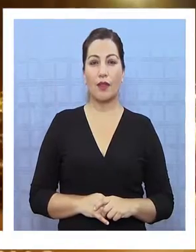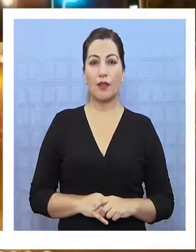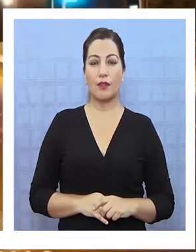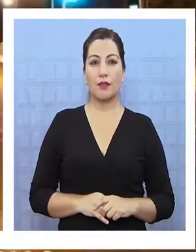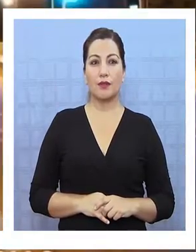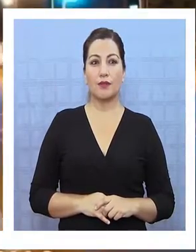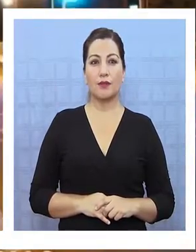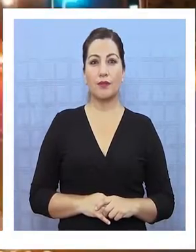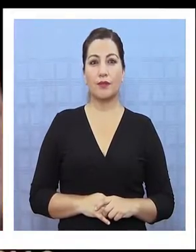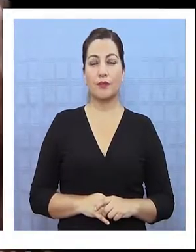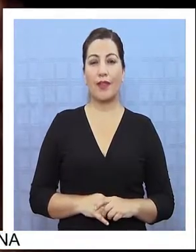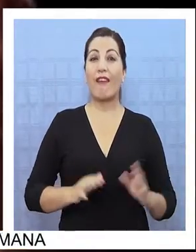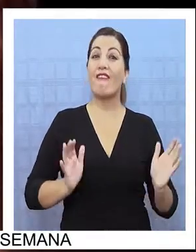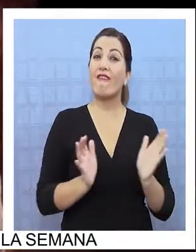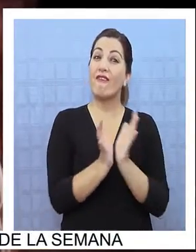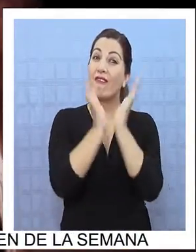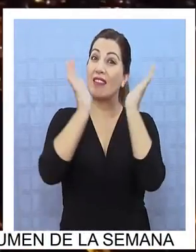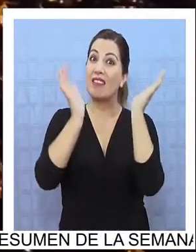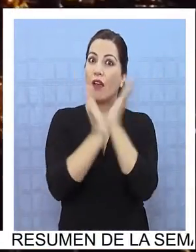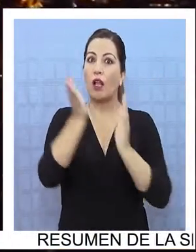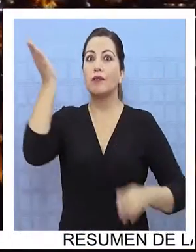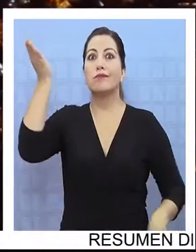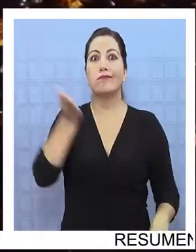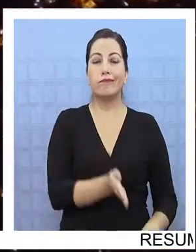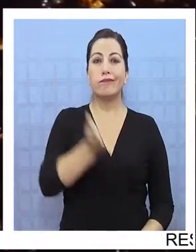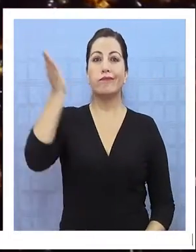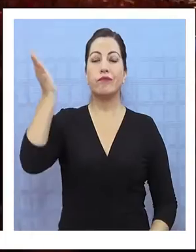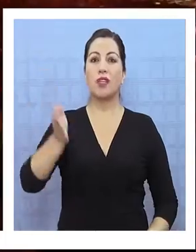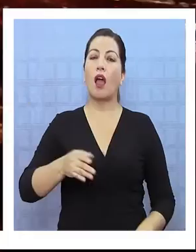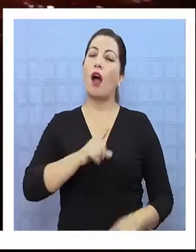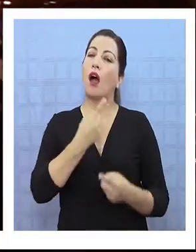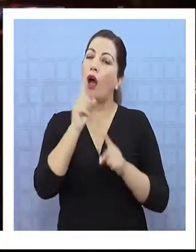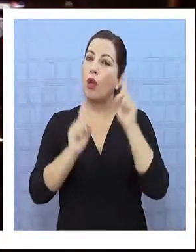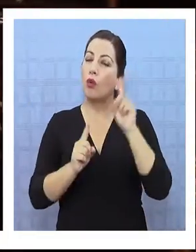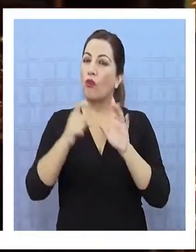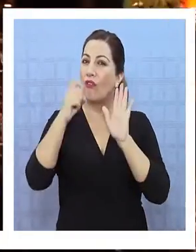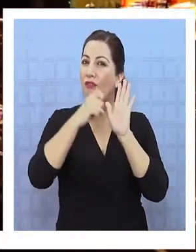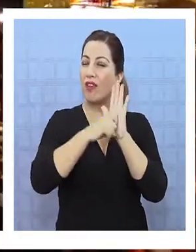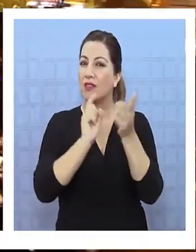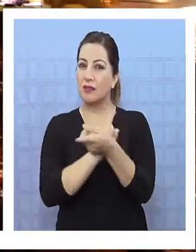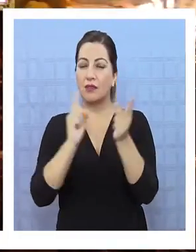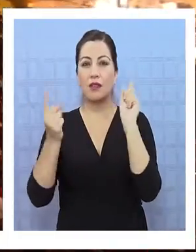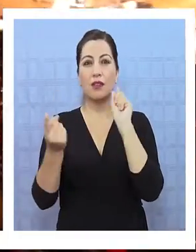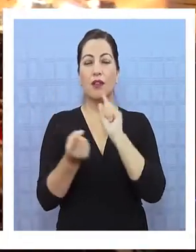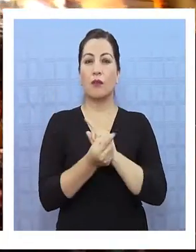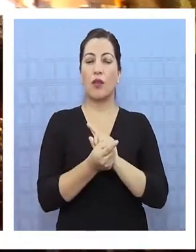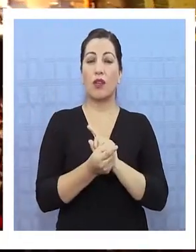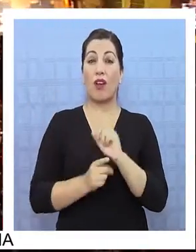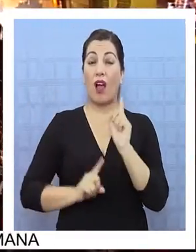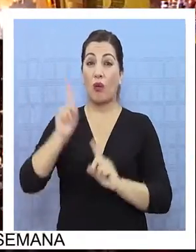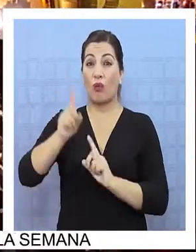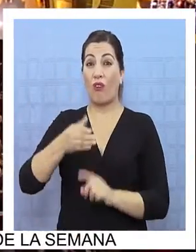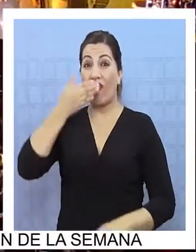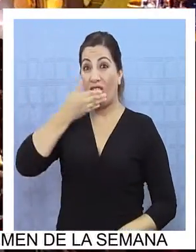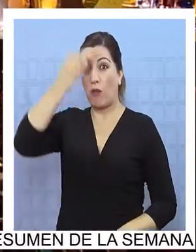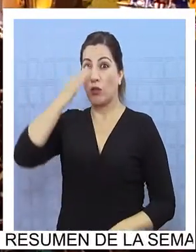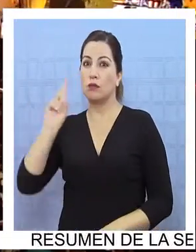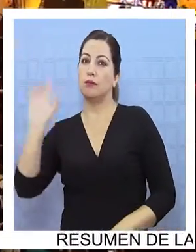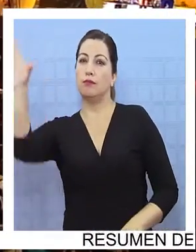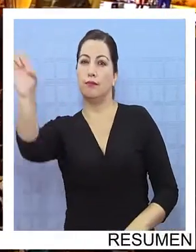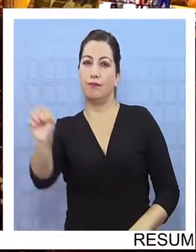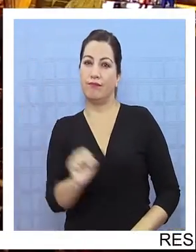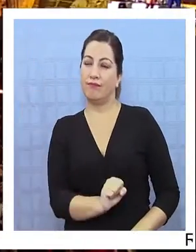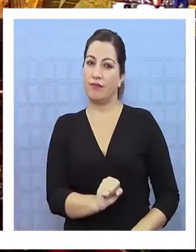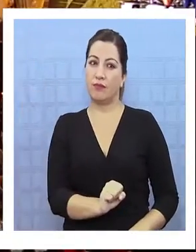Después de varios festivales cancelados, otros cambiados de fecha, artistas sacados de la parrilla y otras modificaciones producto